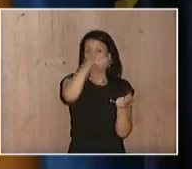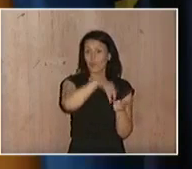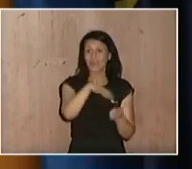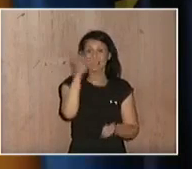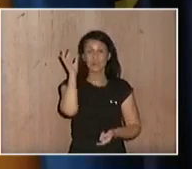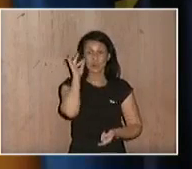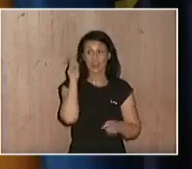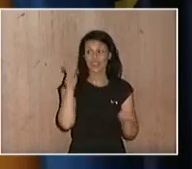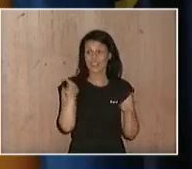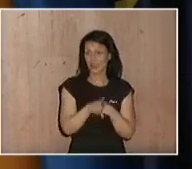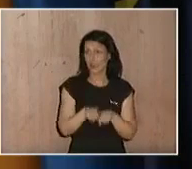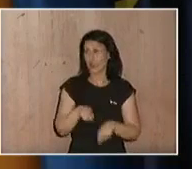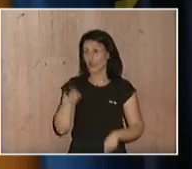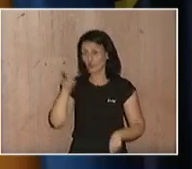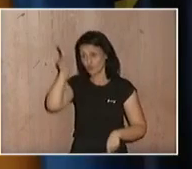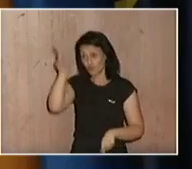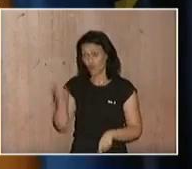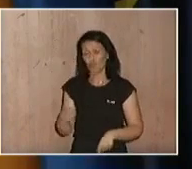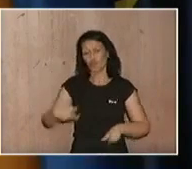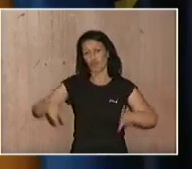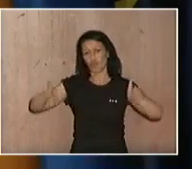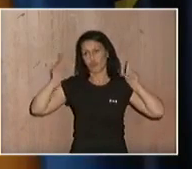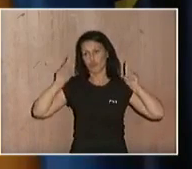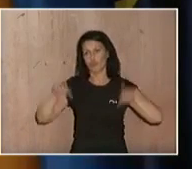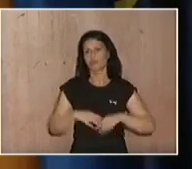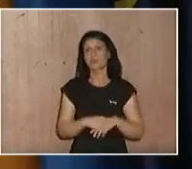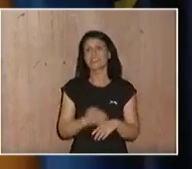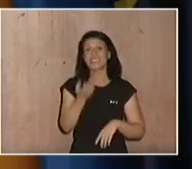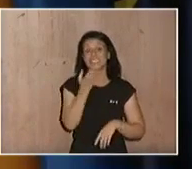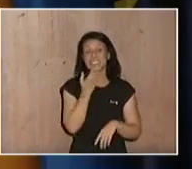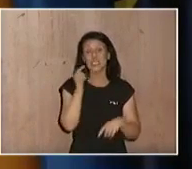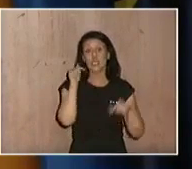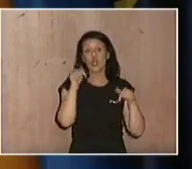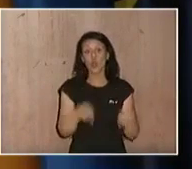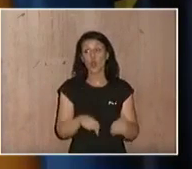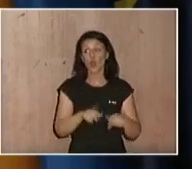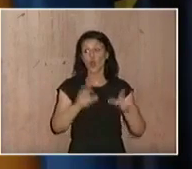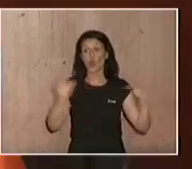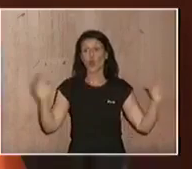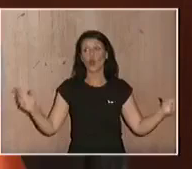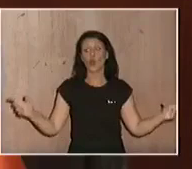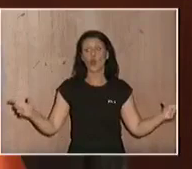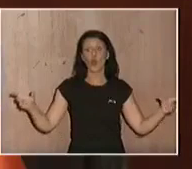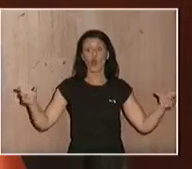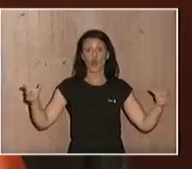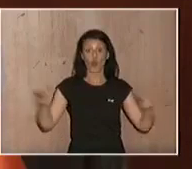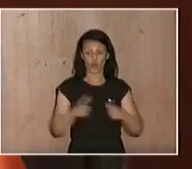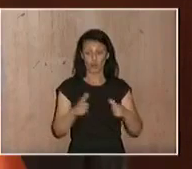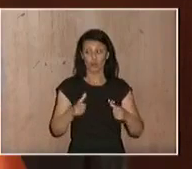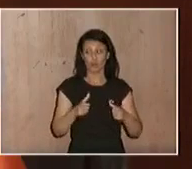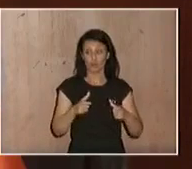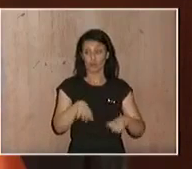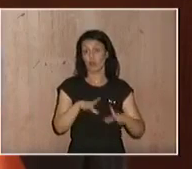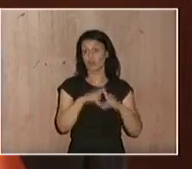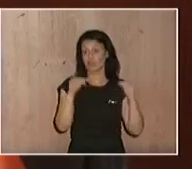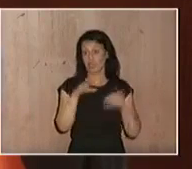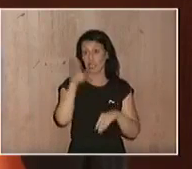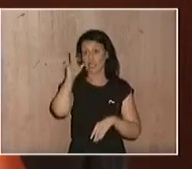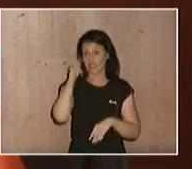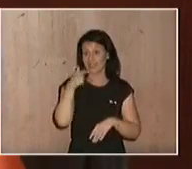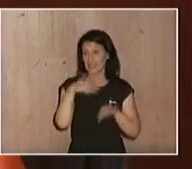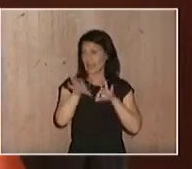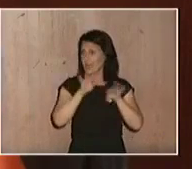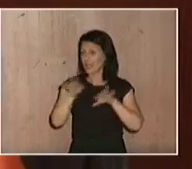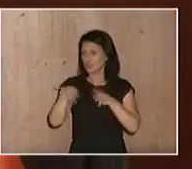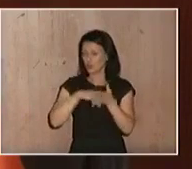mujeres como usted representan. Si hoy el claustro de la Universidad de Alicante tuviera que elegir entre